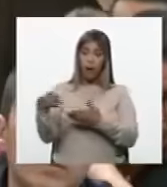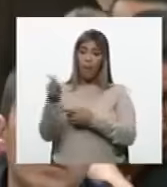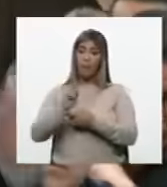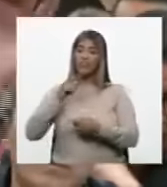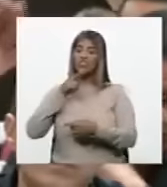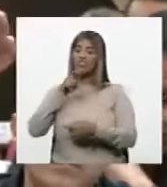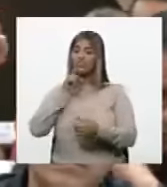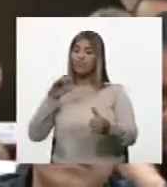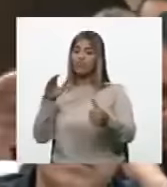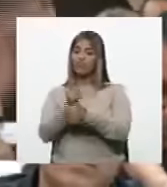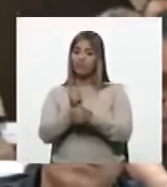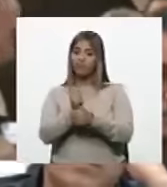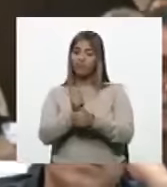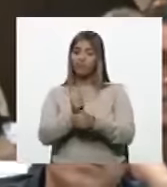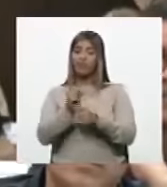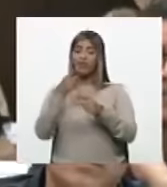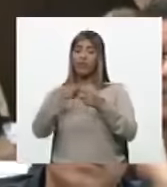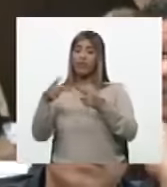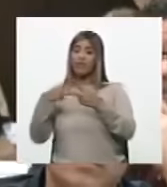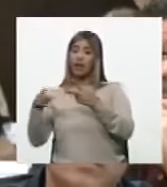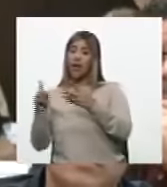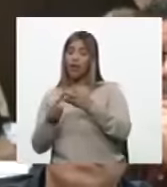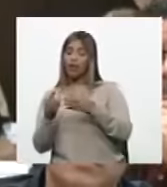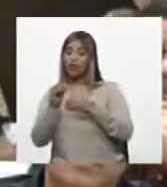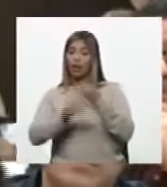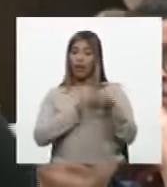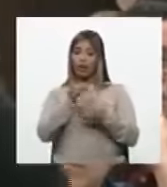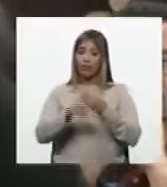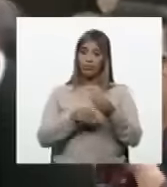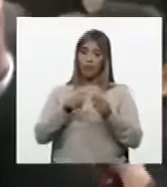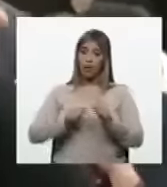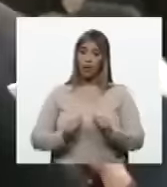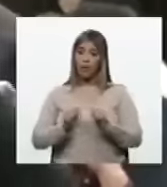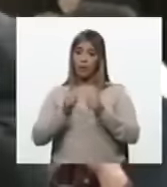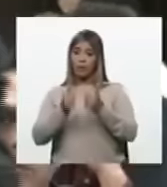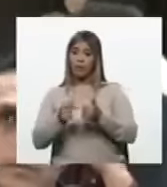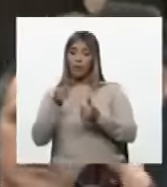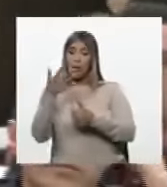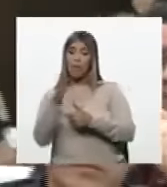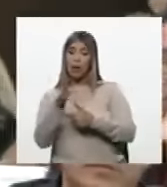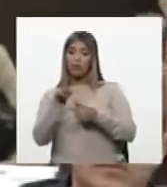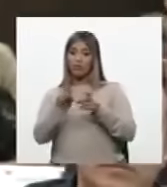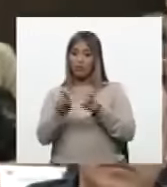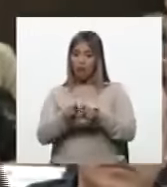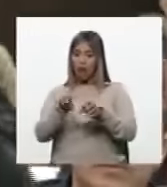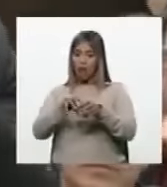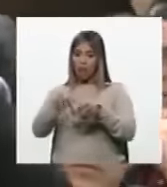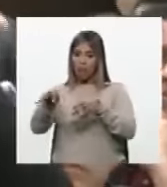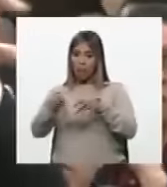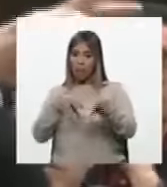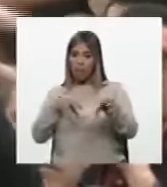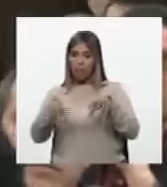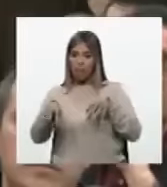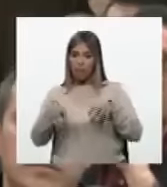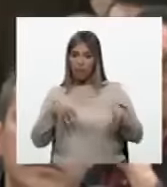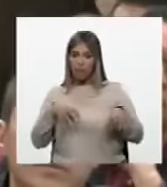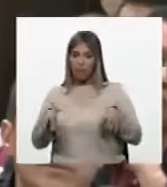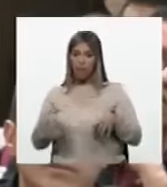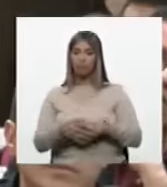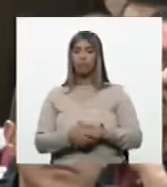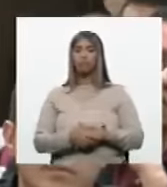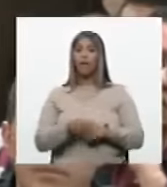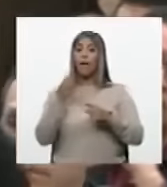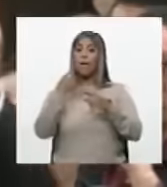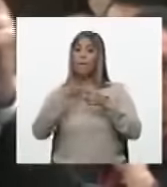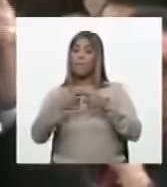determinar a detalle los distintos sucesos que inicialmente parecían aislados, parecían sucesos aislados,